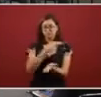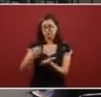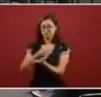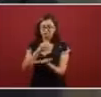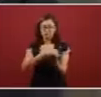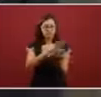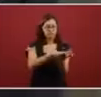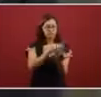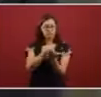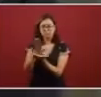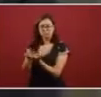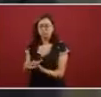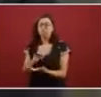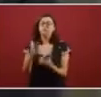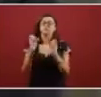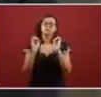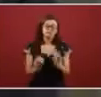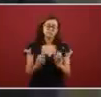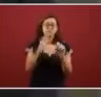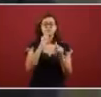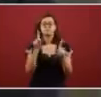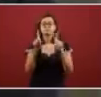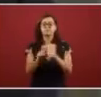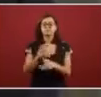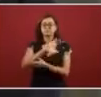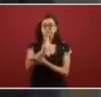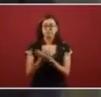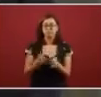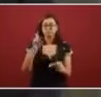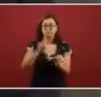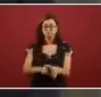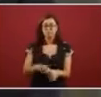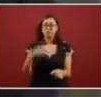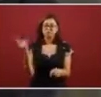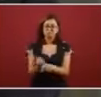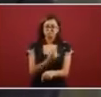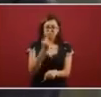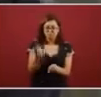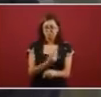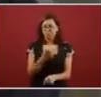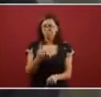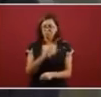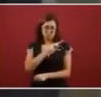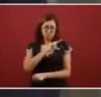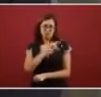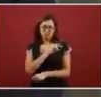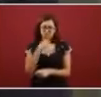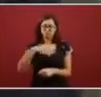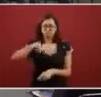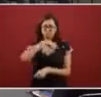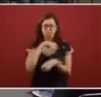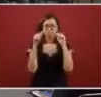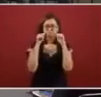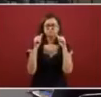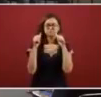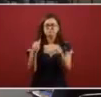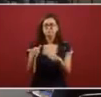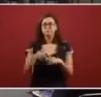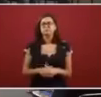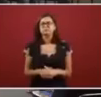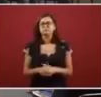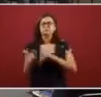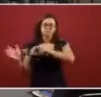escuelas privadas o estos contratos de adhesión no sean cumplidos por las escuelas privadas. En el reporte